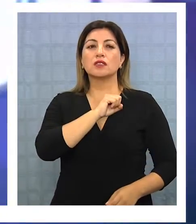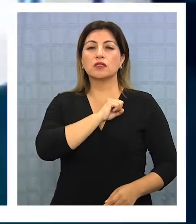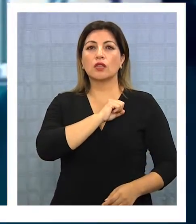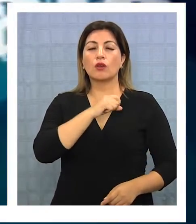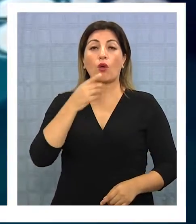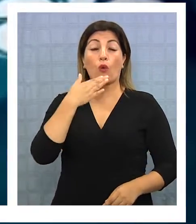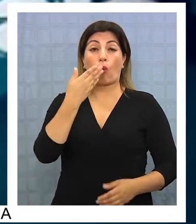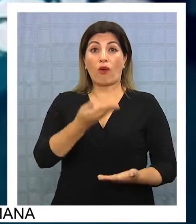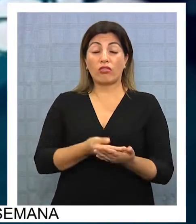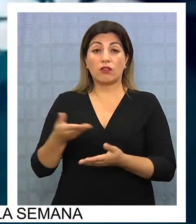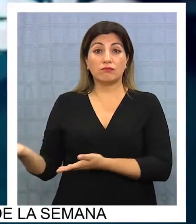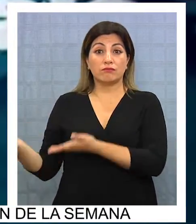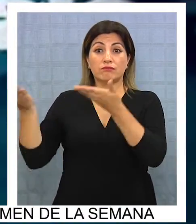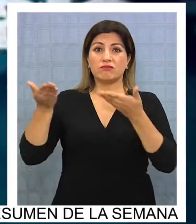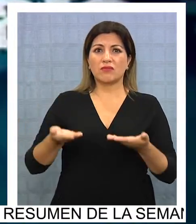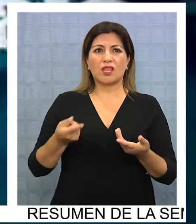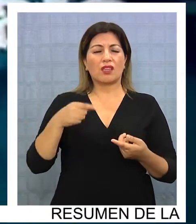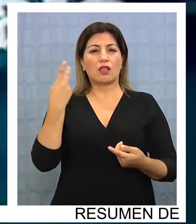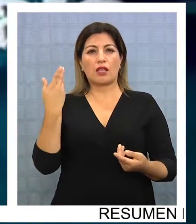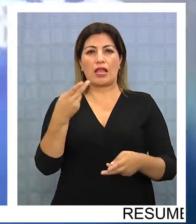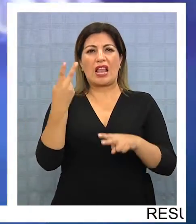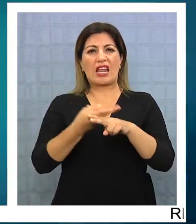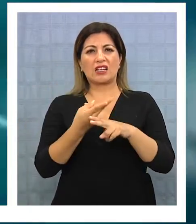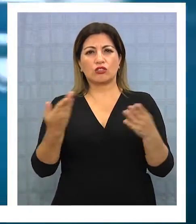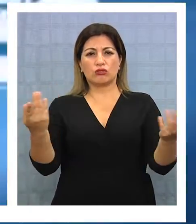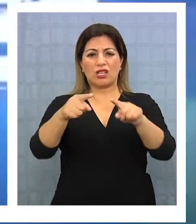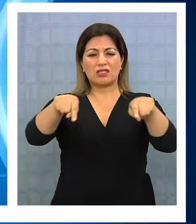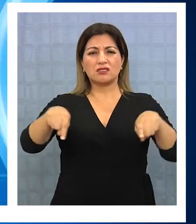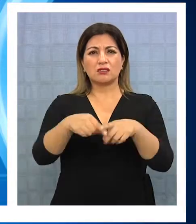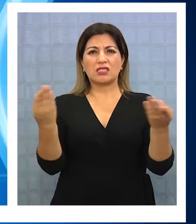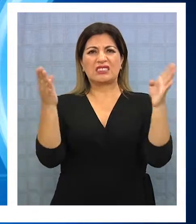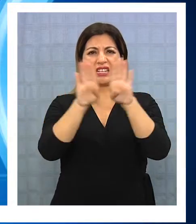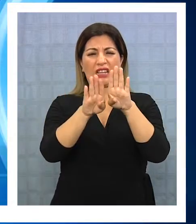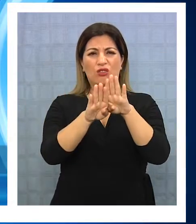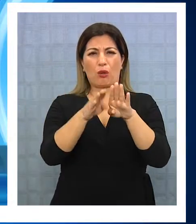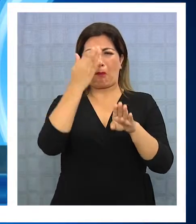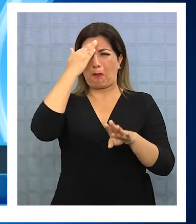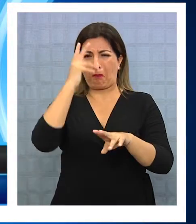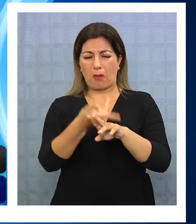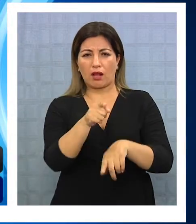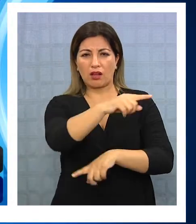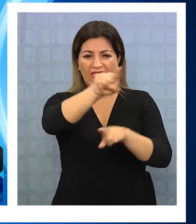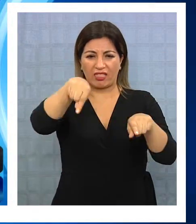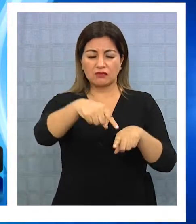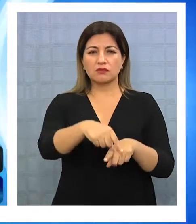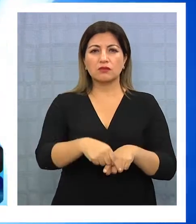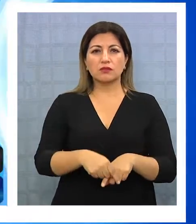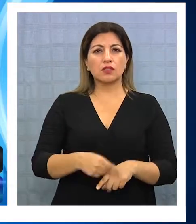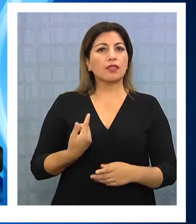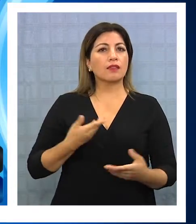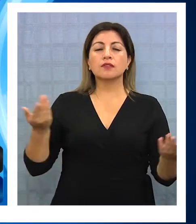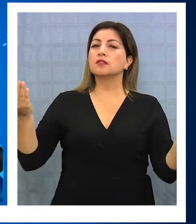se encontró con la sorpresa de que estaba cerrado y en malas condiciones incluso